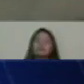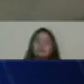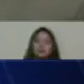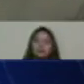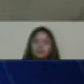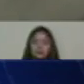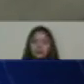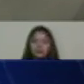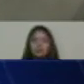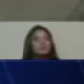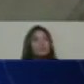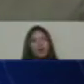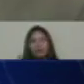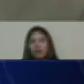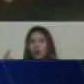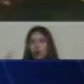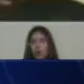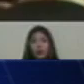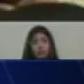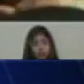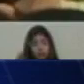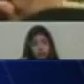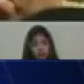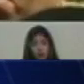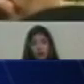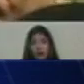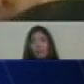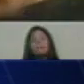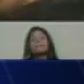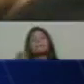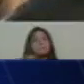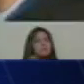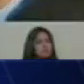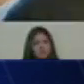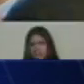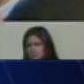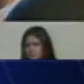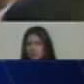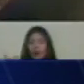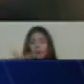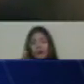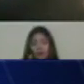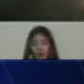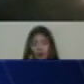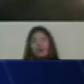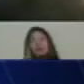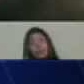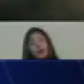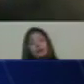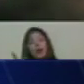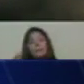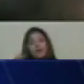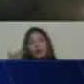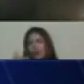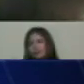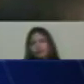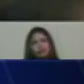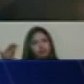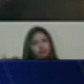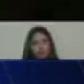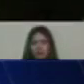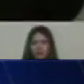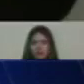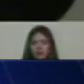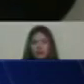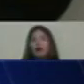en todos los acuerdos para recuperar el mercado, la gobernabilidad del mercado petrolero y para recuperar el precio del petróleo a un